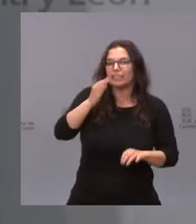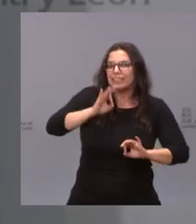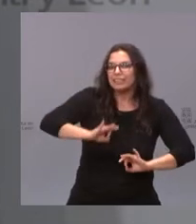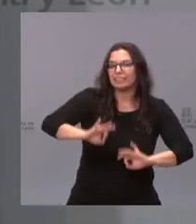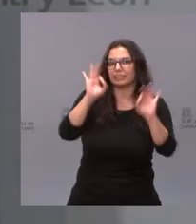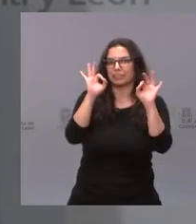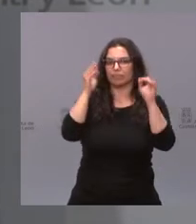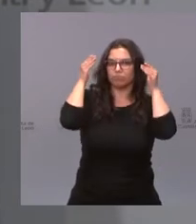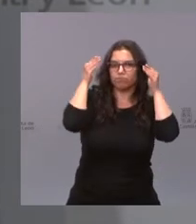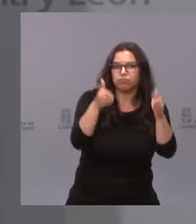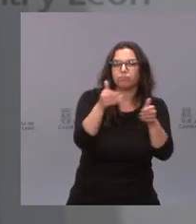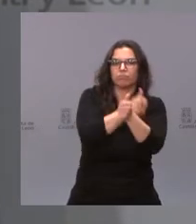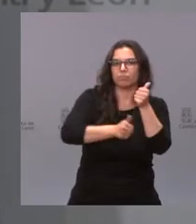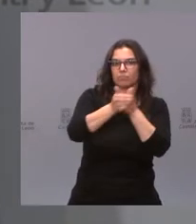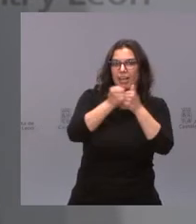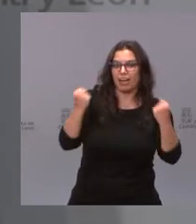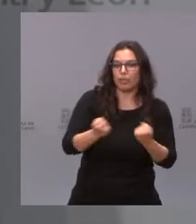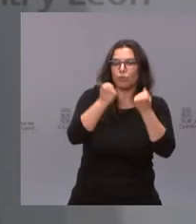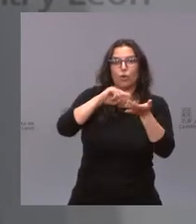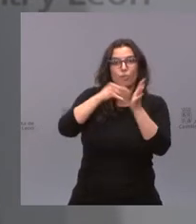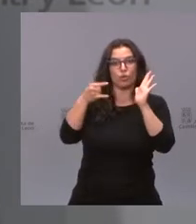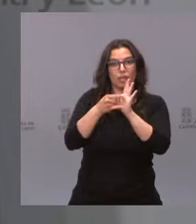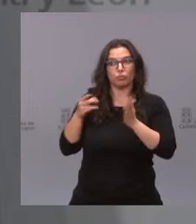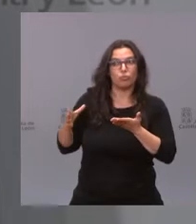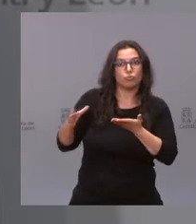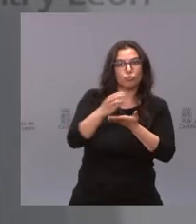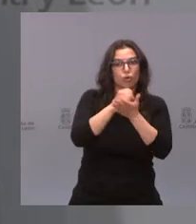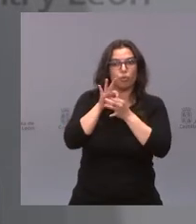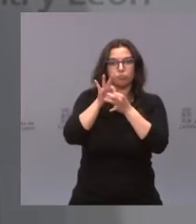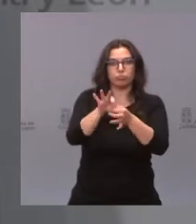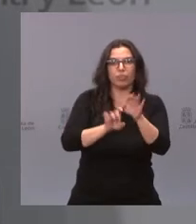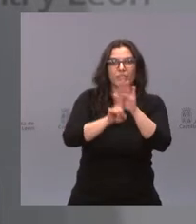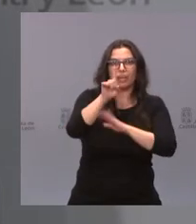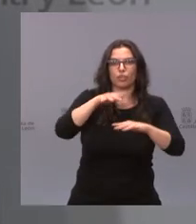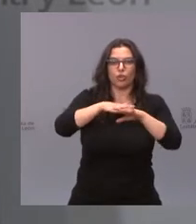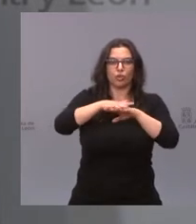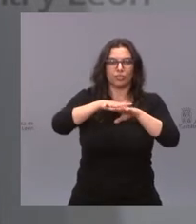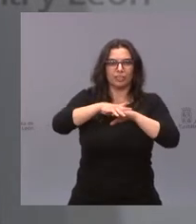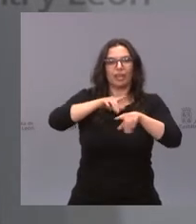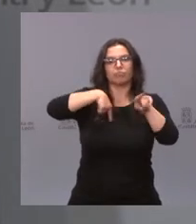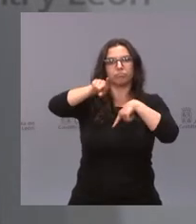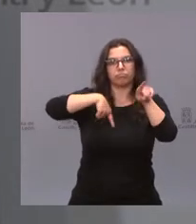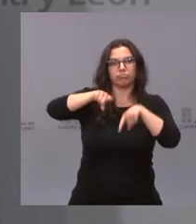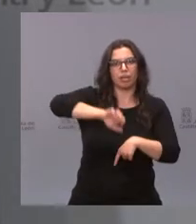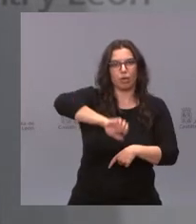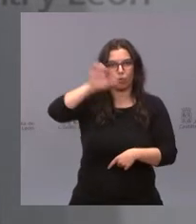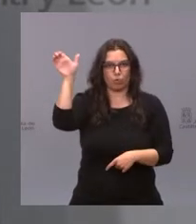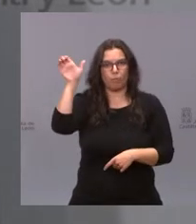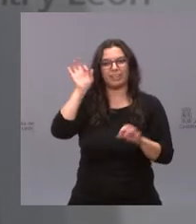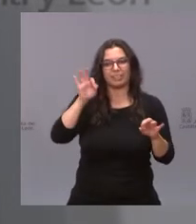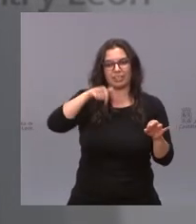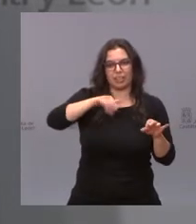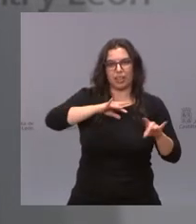urgente actuación todos los proyectos vinculados al desarrollo de la red transeuropea de transportes en Castilla y